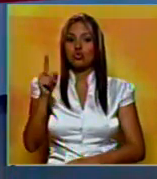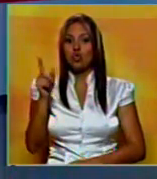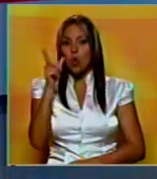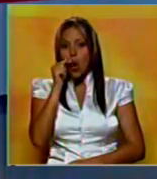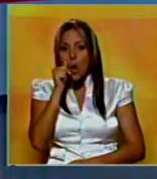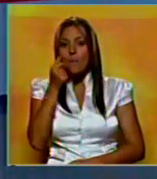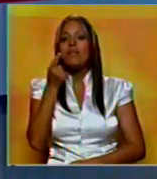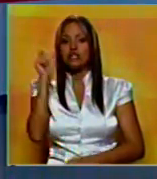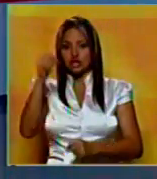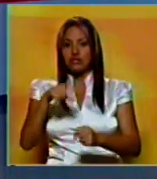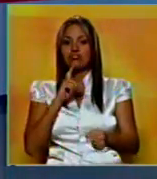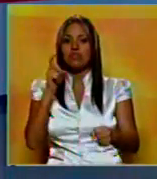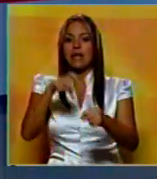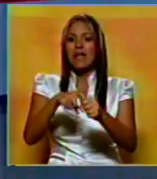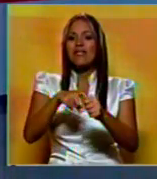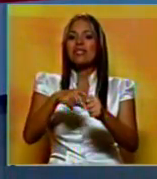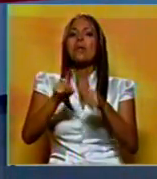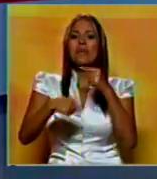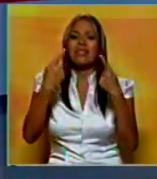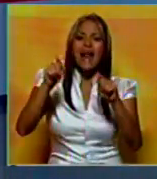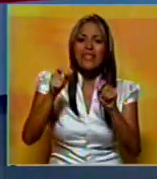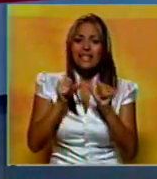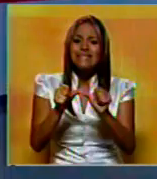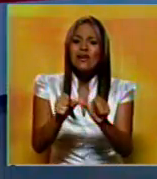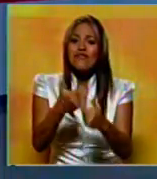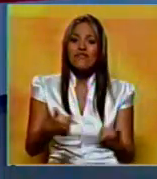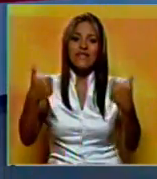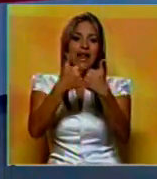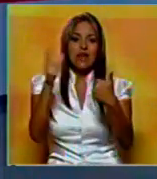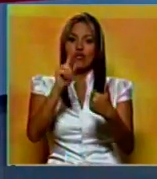Peña clasificó, no pudo avanzar tampoco a la final de